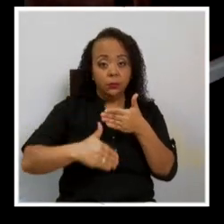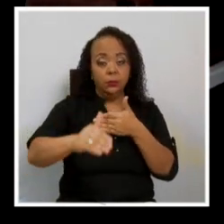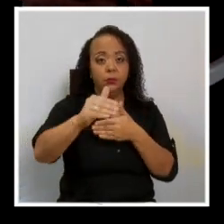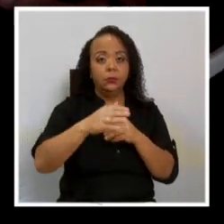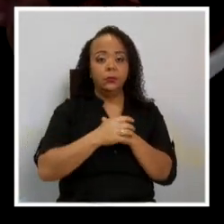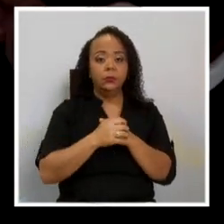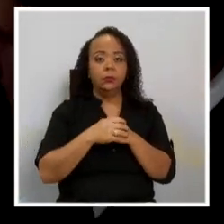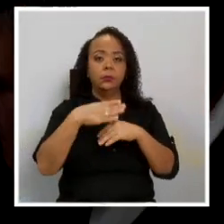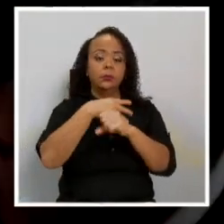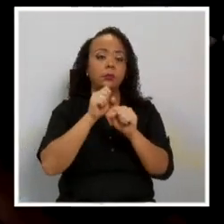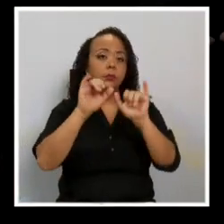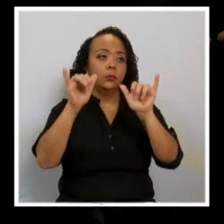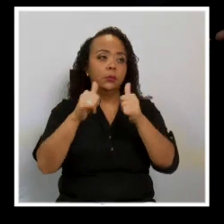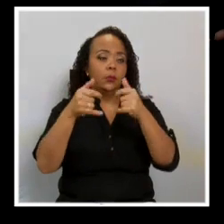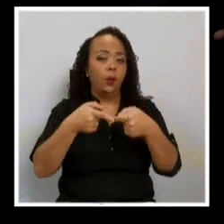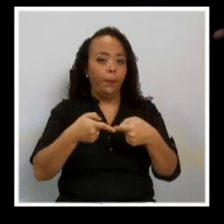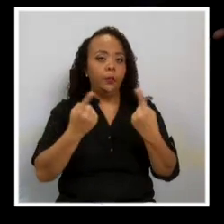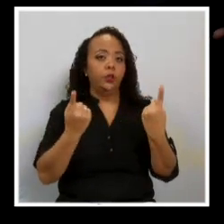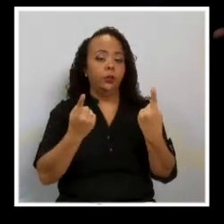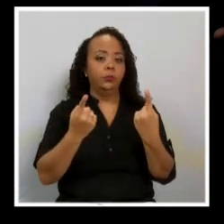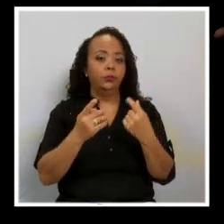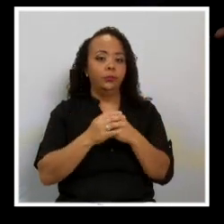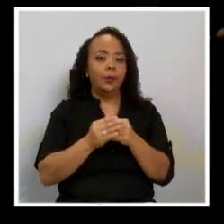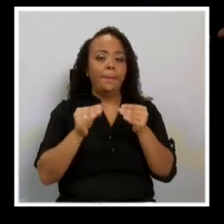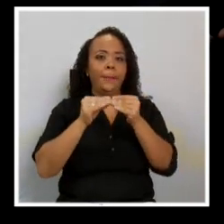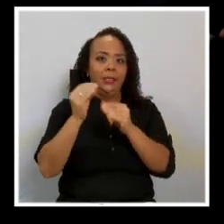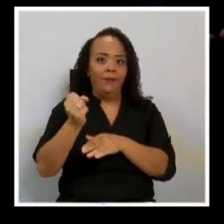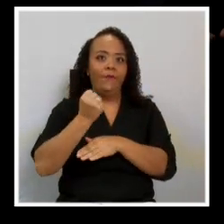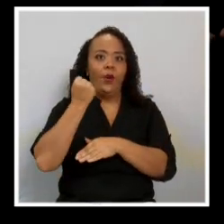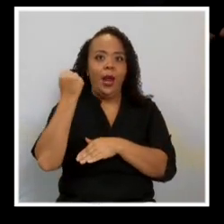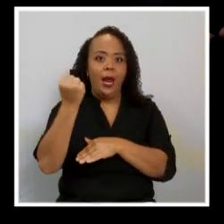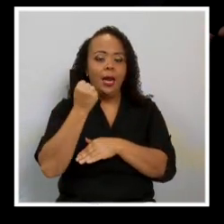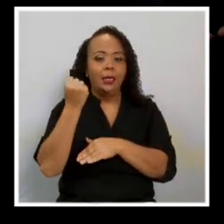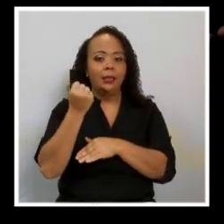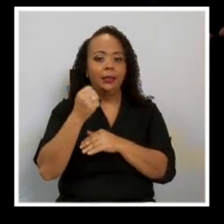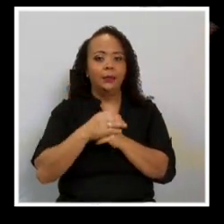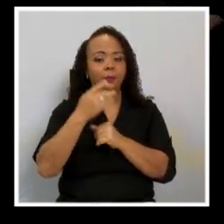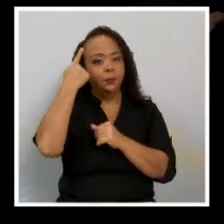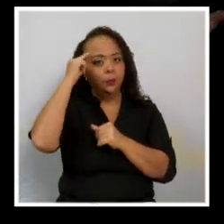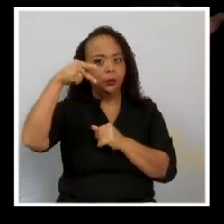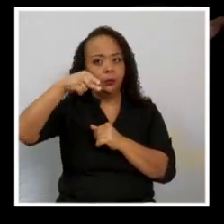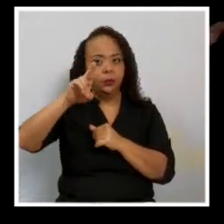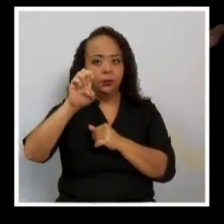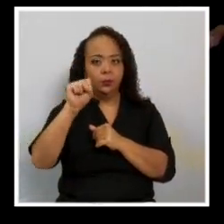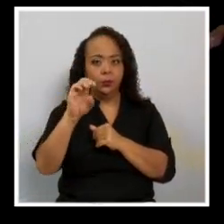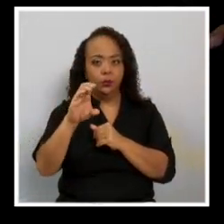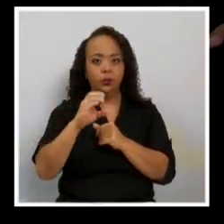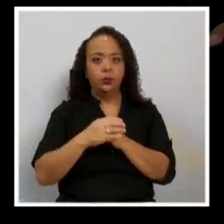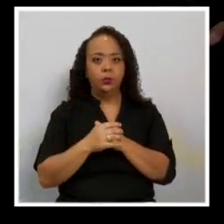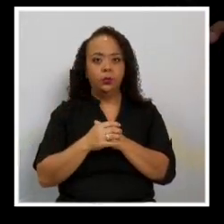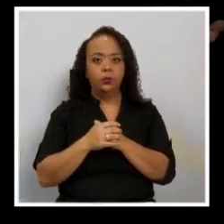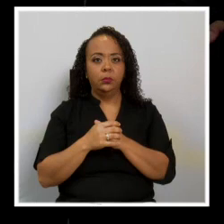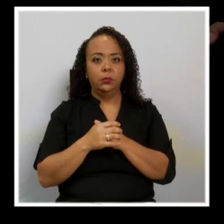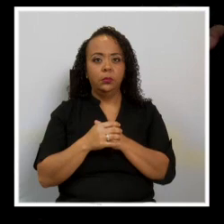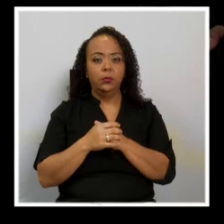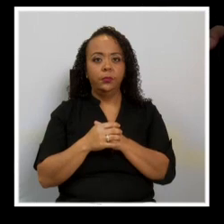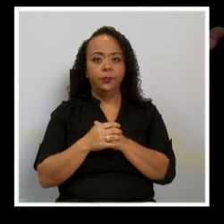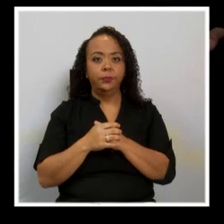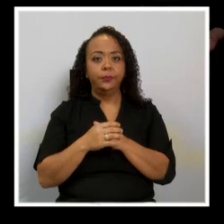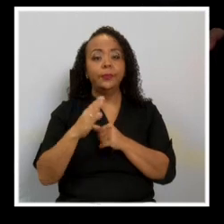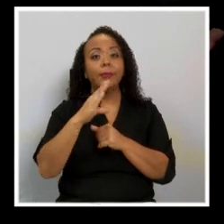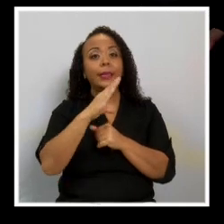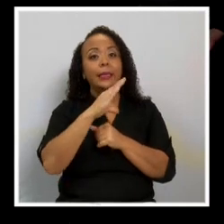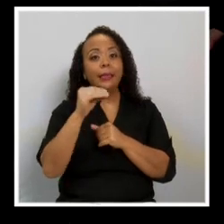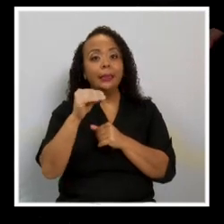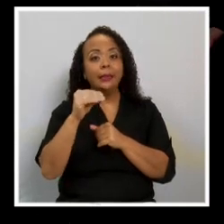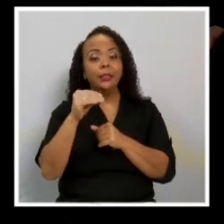va a haber un juego de oposición cada día más fuerte por parte del PUS y de otros que tratan de